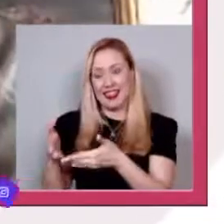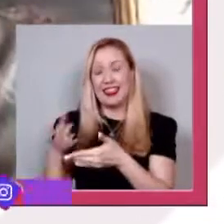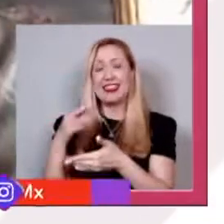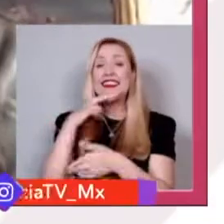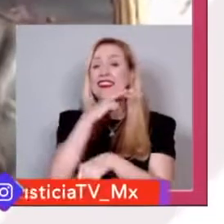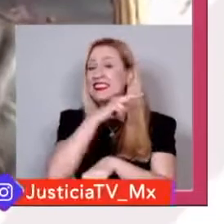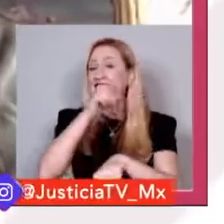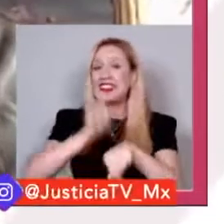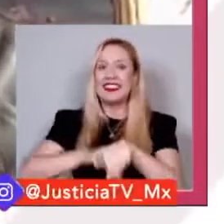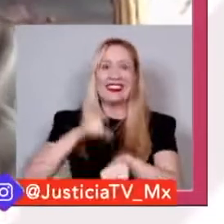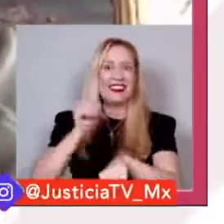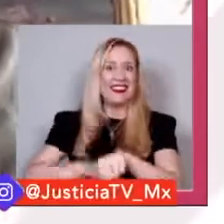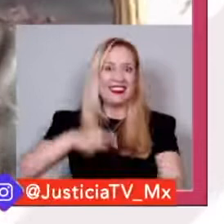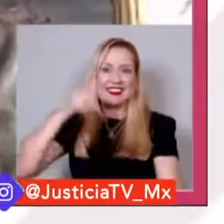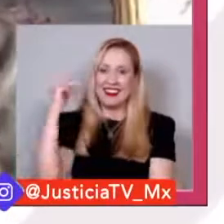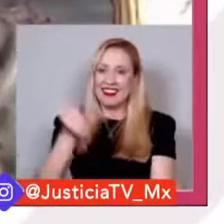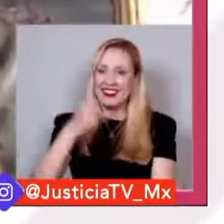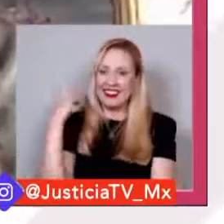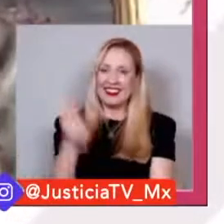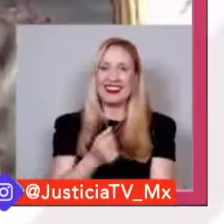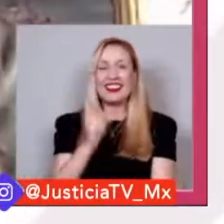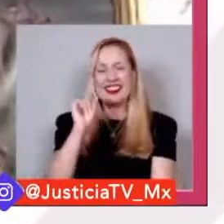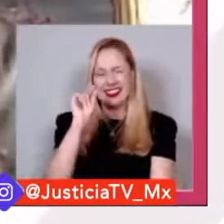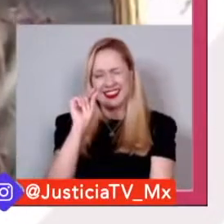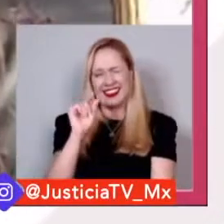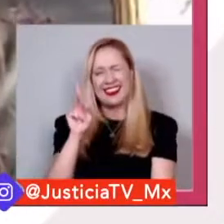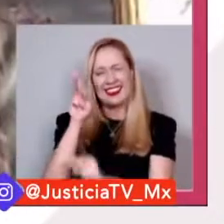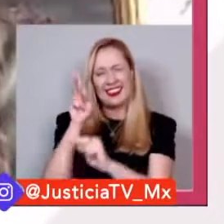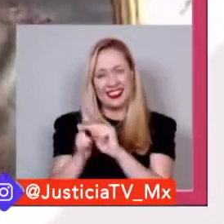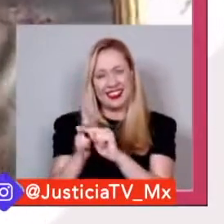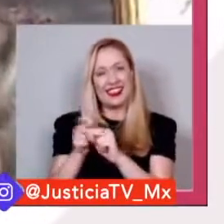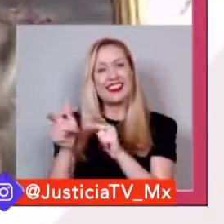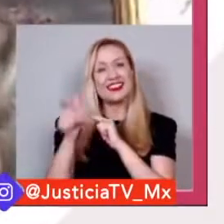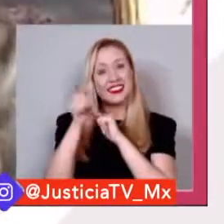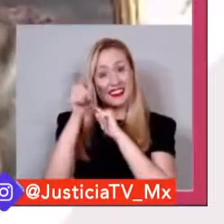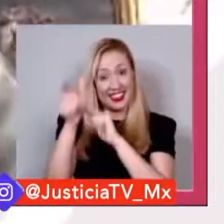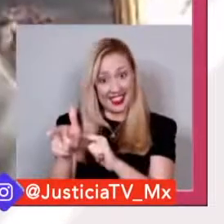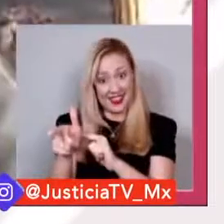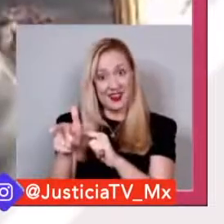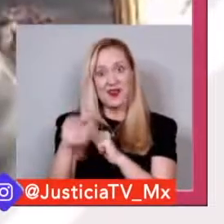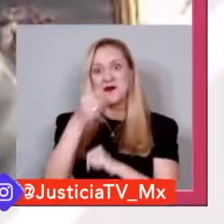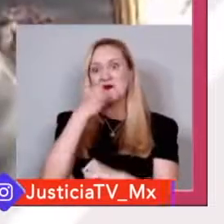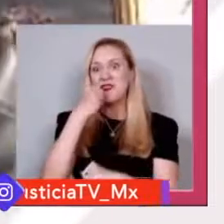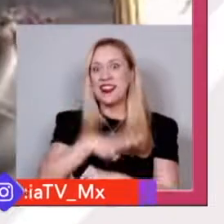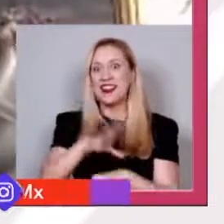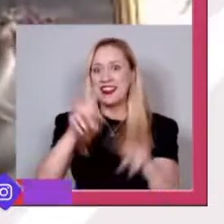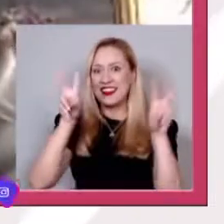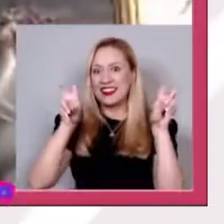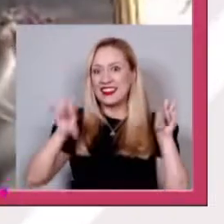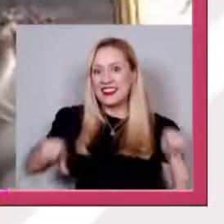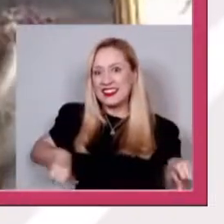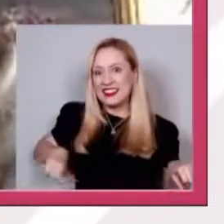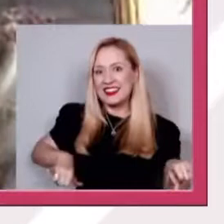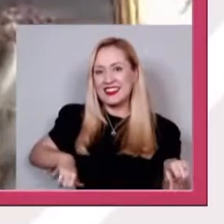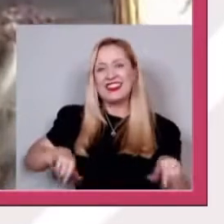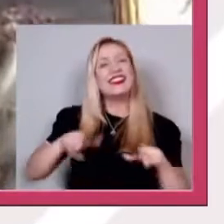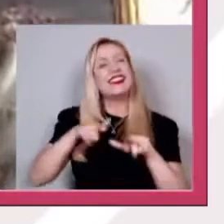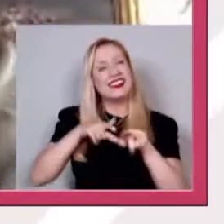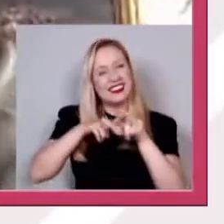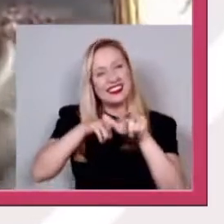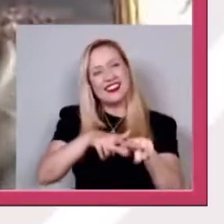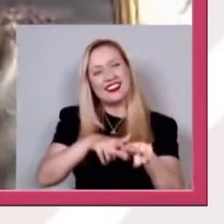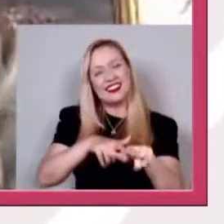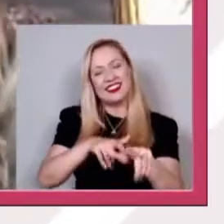en espacio diverso Adelante, siempre. adelante. Vamos a hacer un corte. No le cambien porque se está poniendo muy buena la conversación. Estamos en espacio diverso y estamos hablando sobre